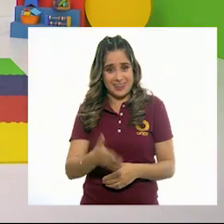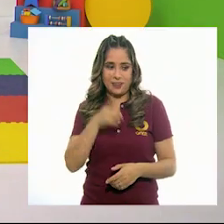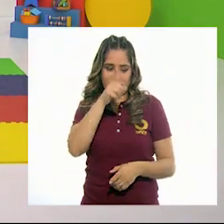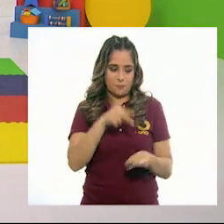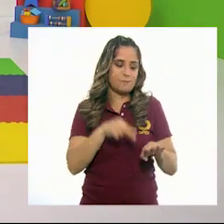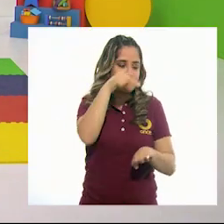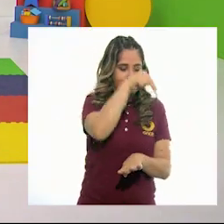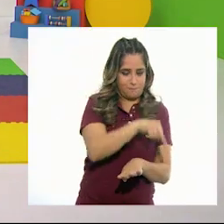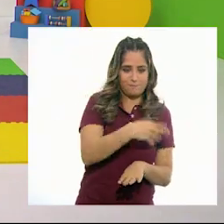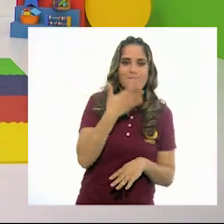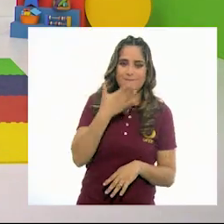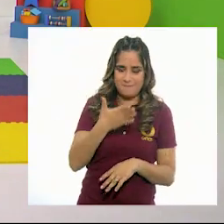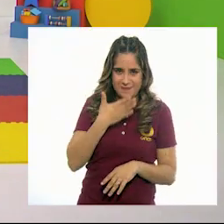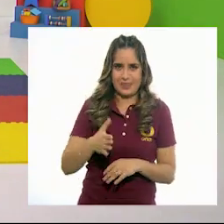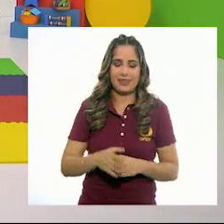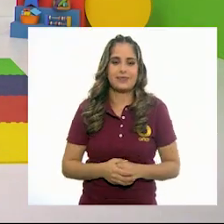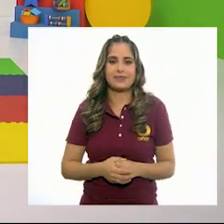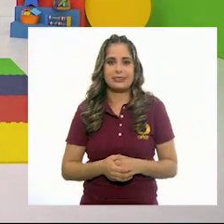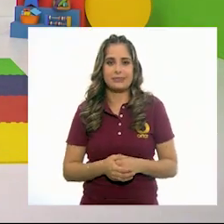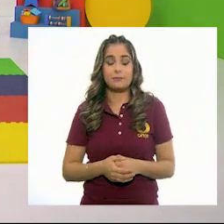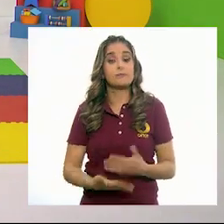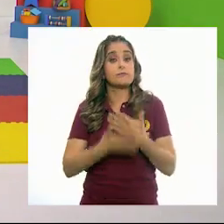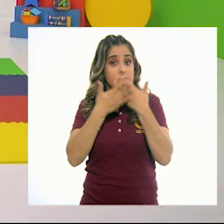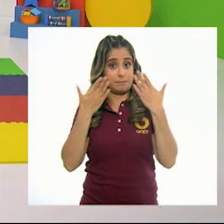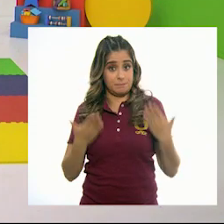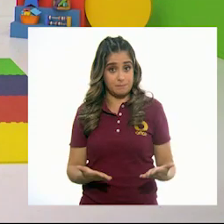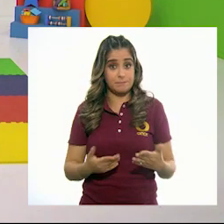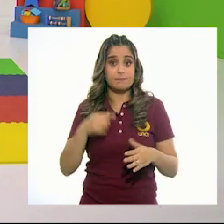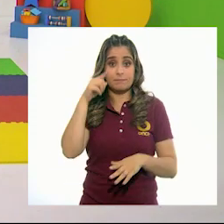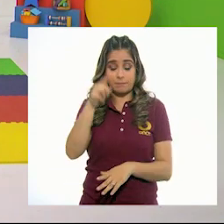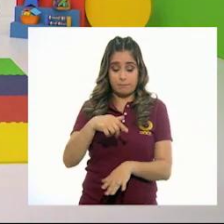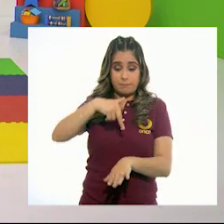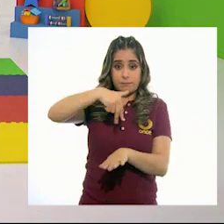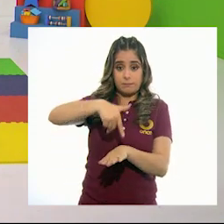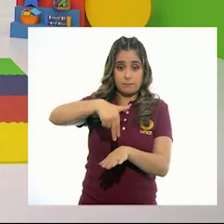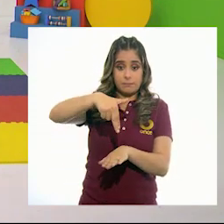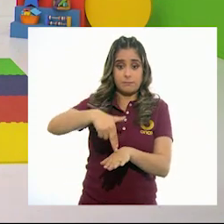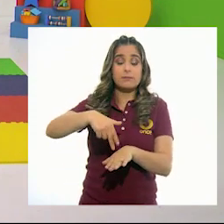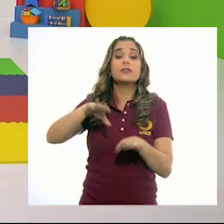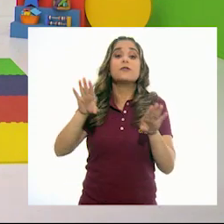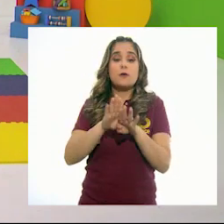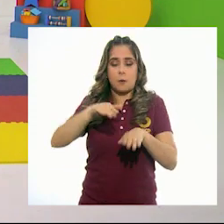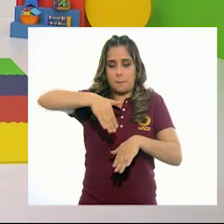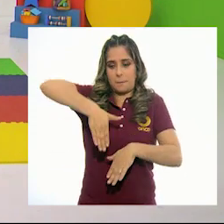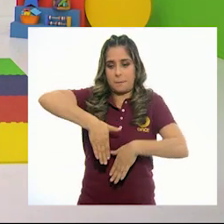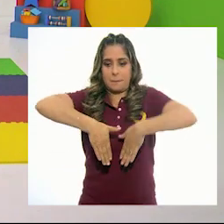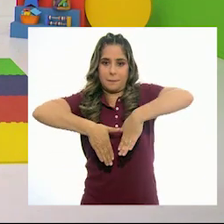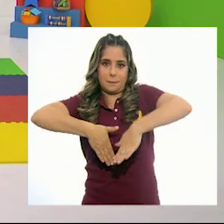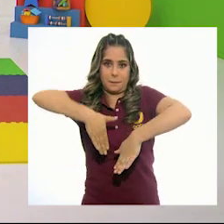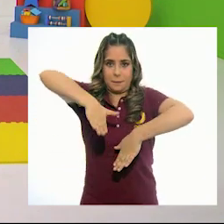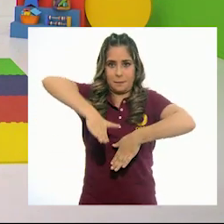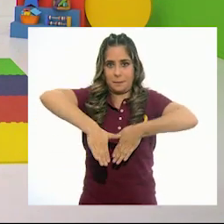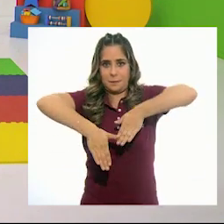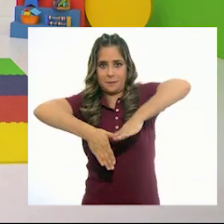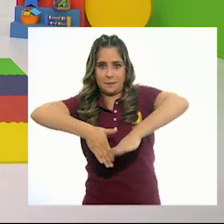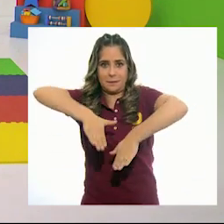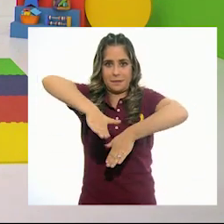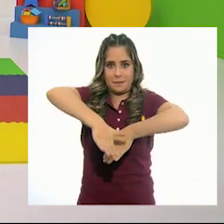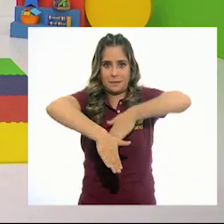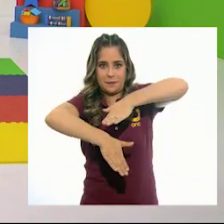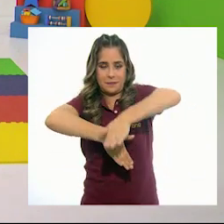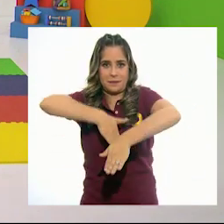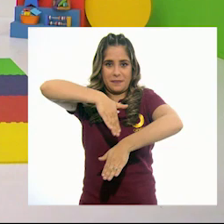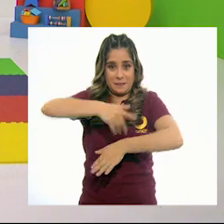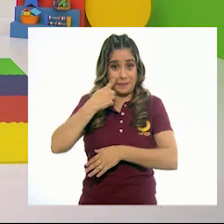trabajando. Ahora lo vamos a hacer sobre nuestros metatarsos, elevando los talones. Perfecto.